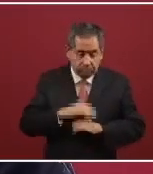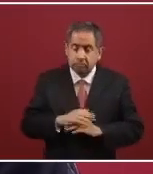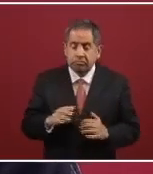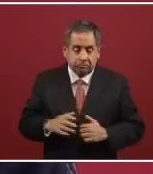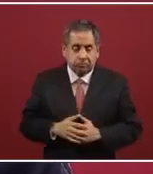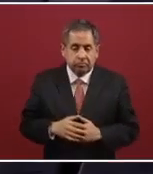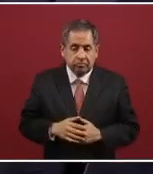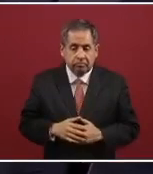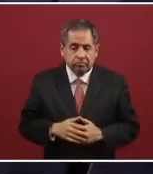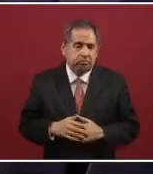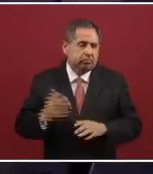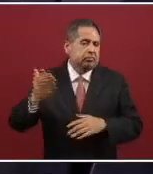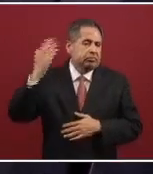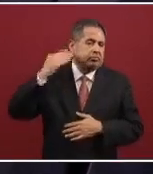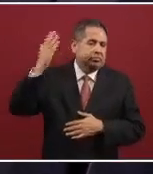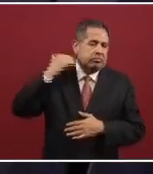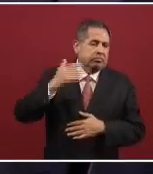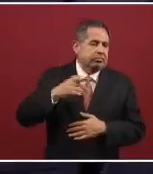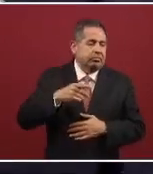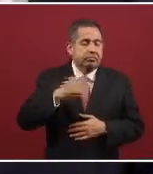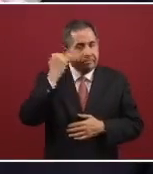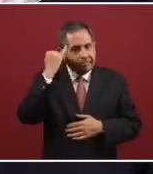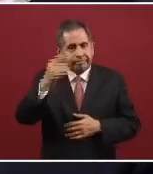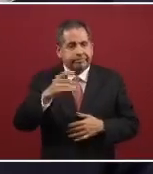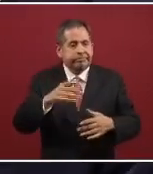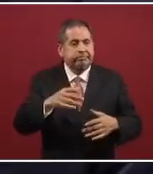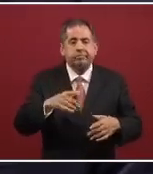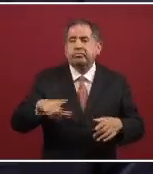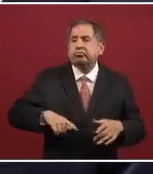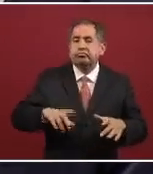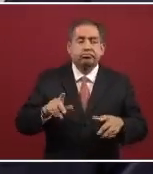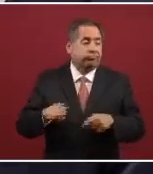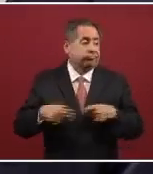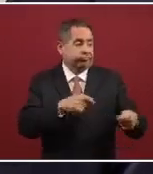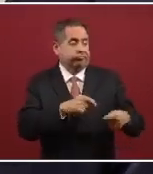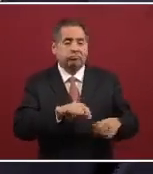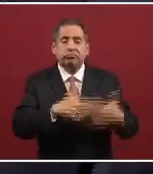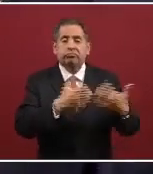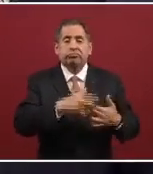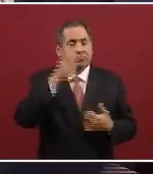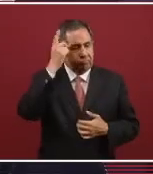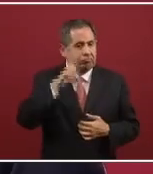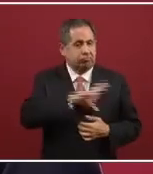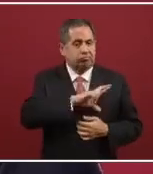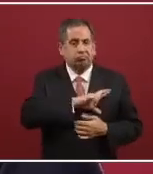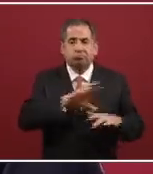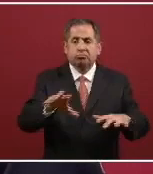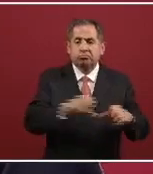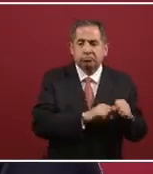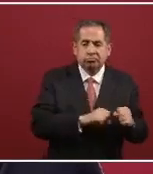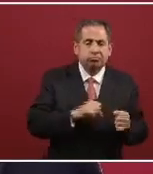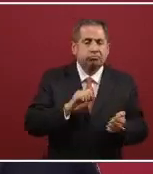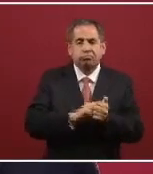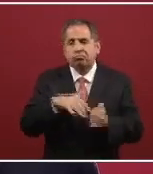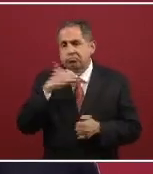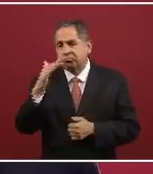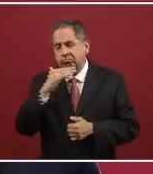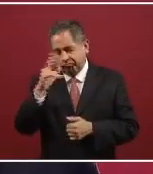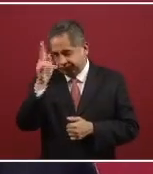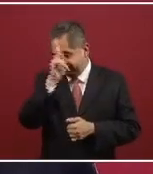La tendencia era a privatizar y más con la corrupción, pues no llegaban los